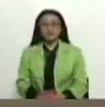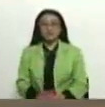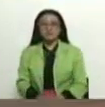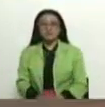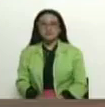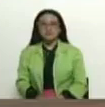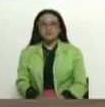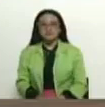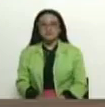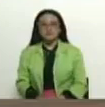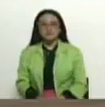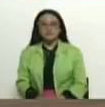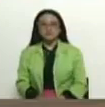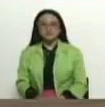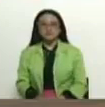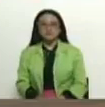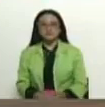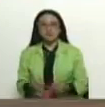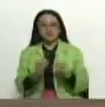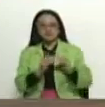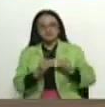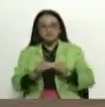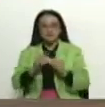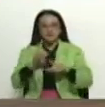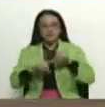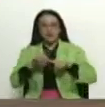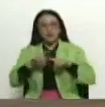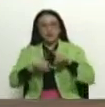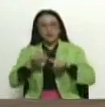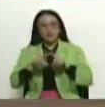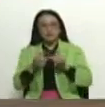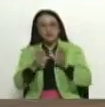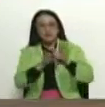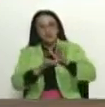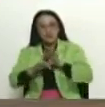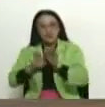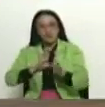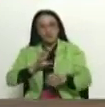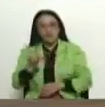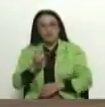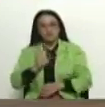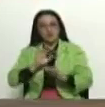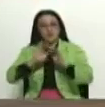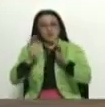por recuperar los bienes que se le han robado a Venezuela en el mundo.